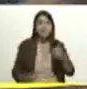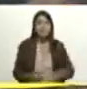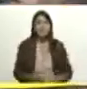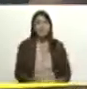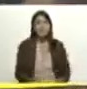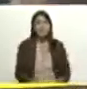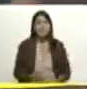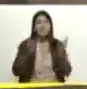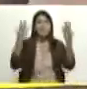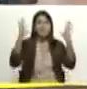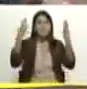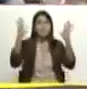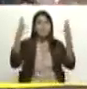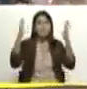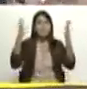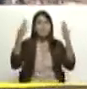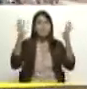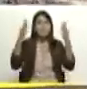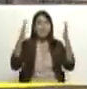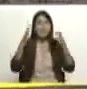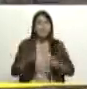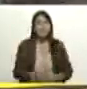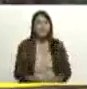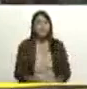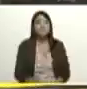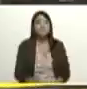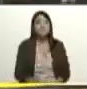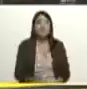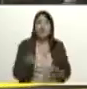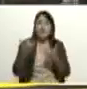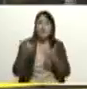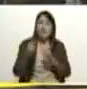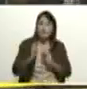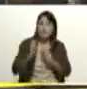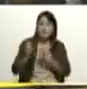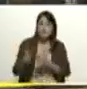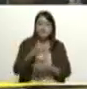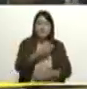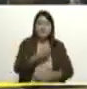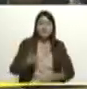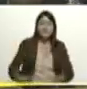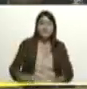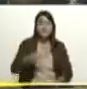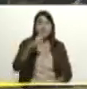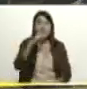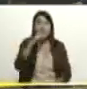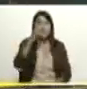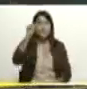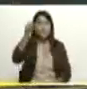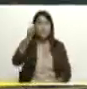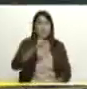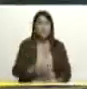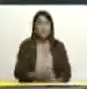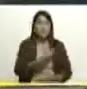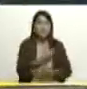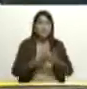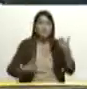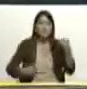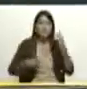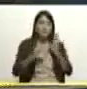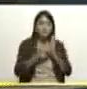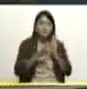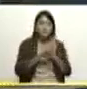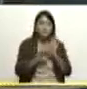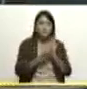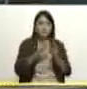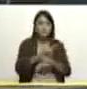Economía. A continuación, el ciudadano Nicolás Maduro Moros, presidente